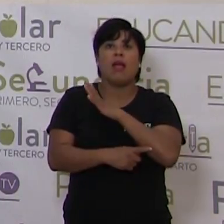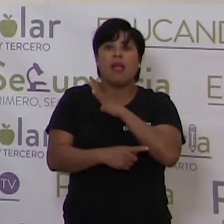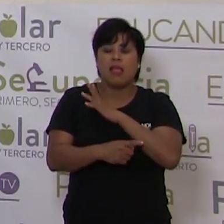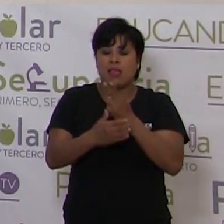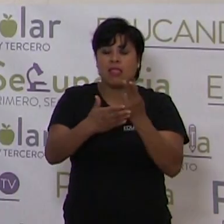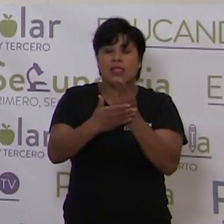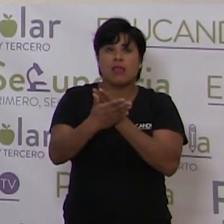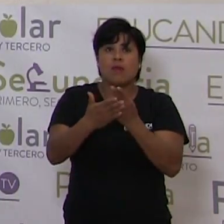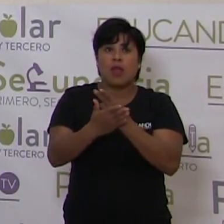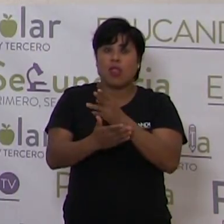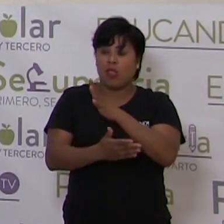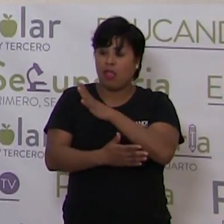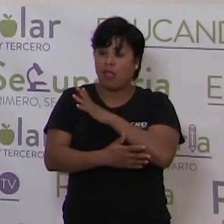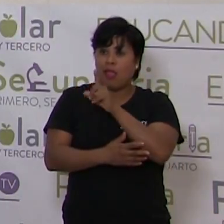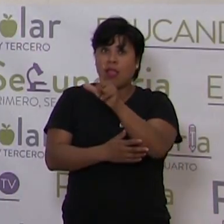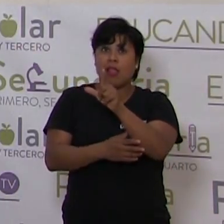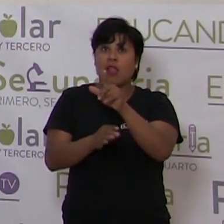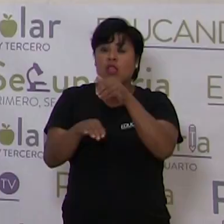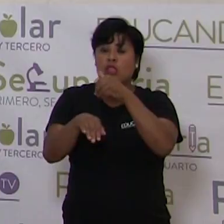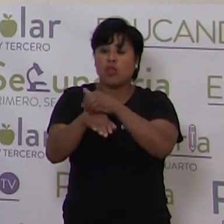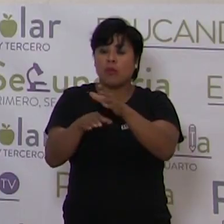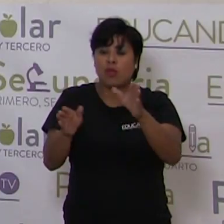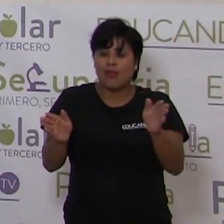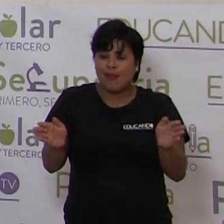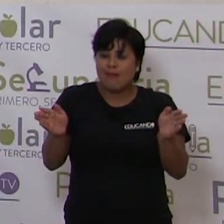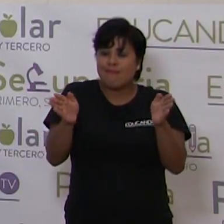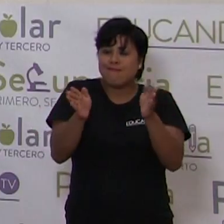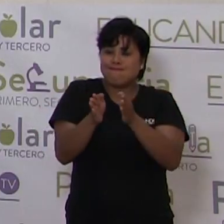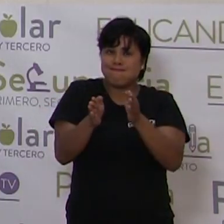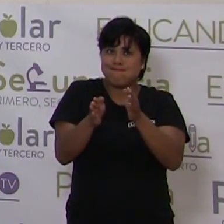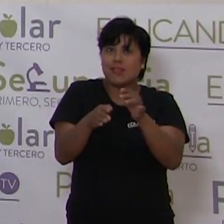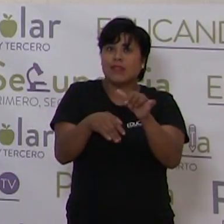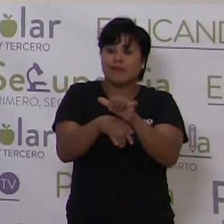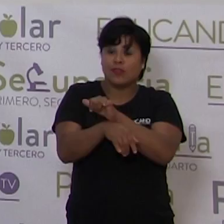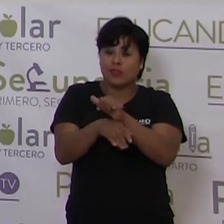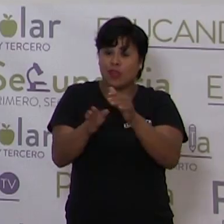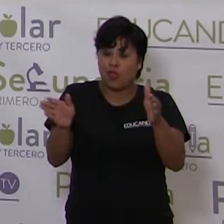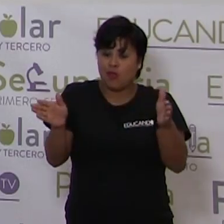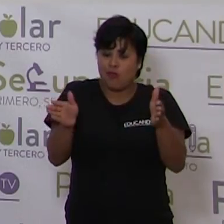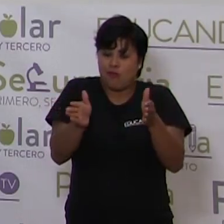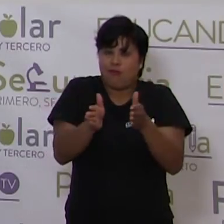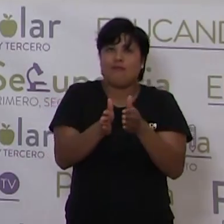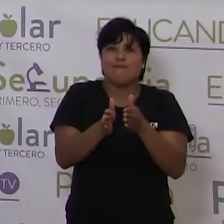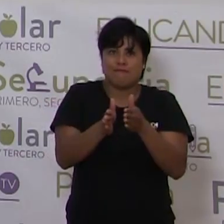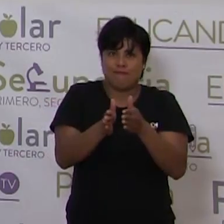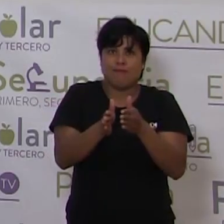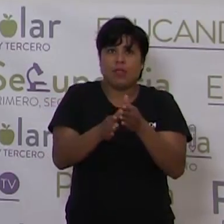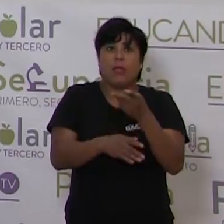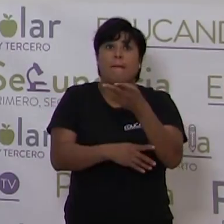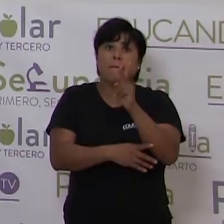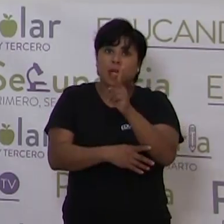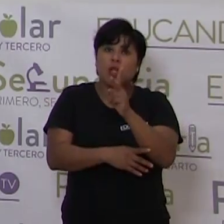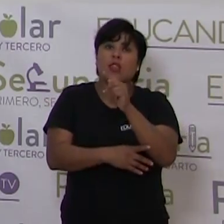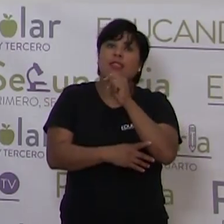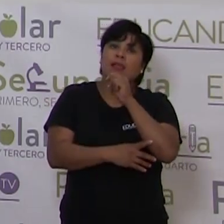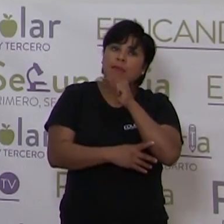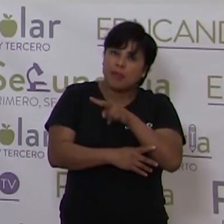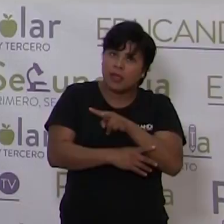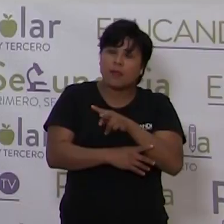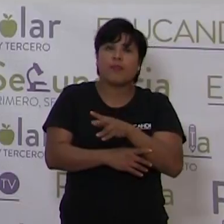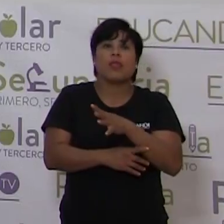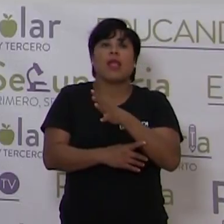dibujado aquí a una escala muy pequeña a lo que es la realidad. Pero también